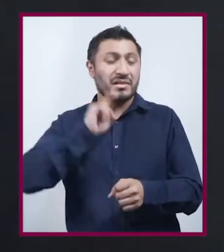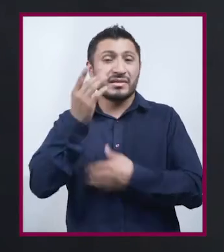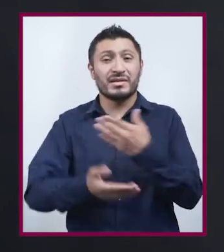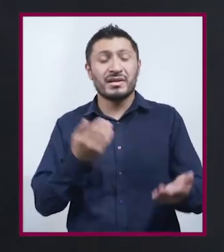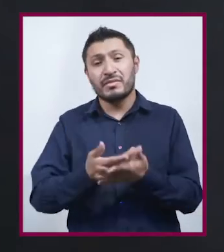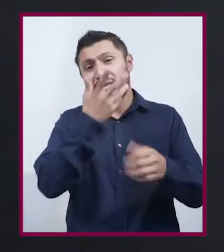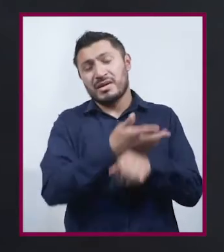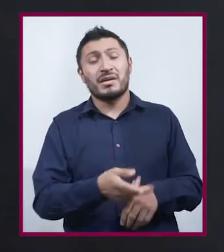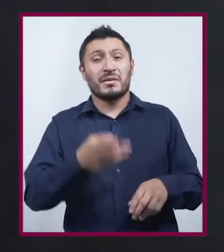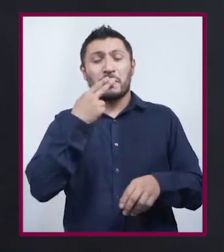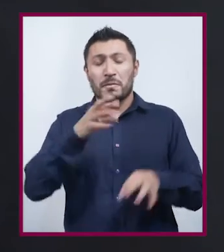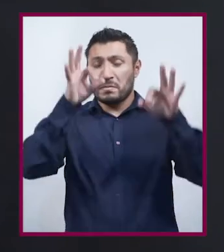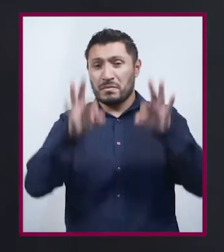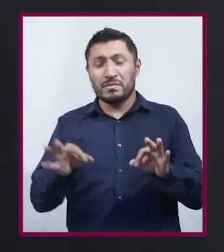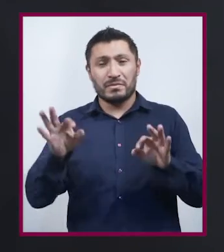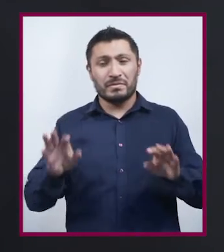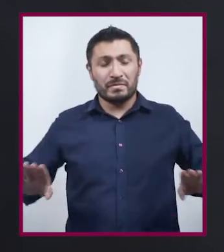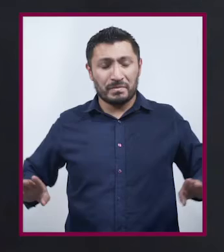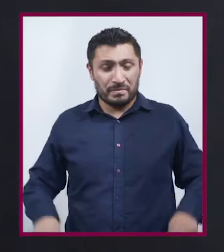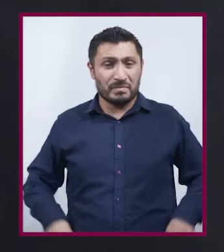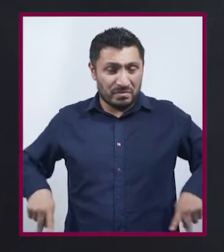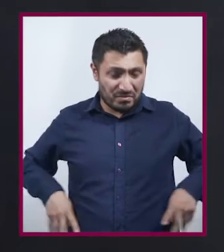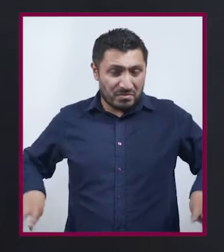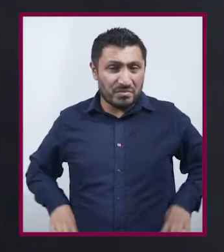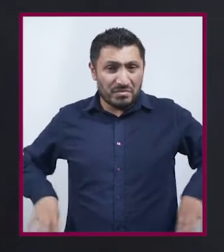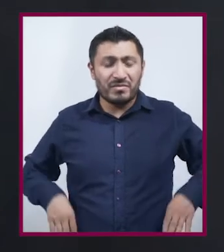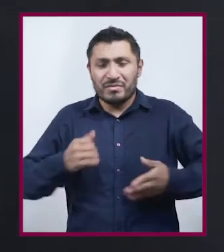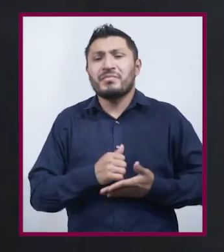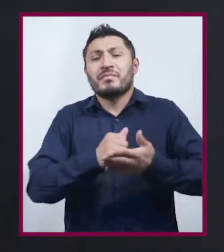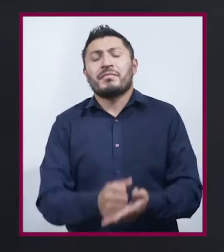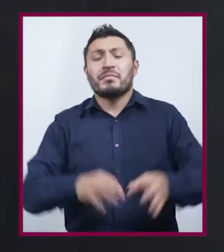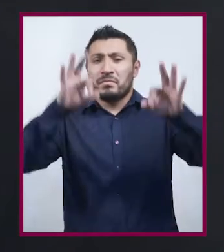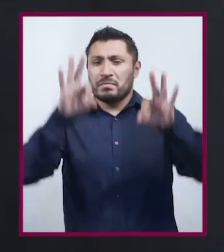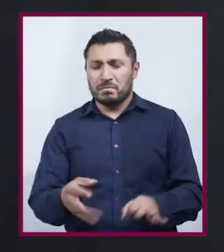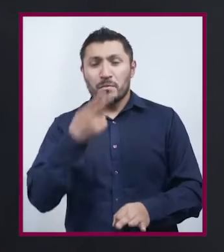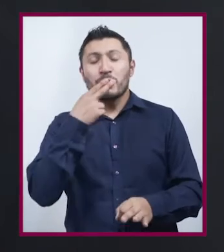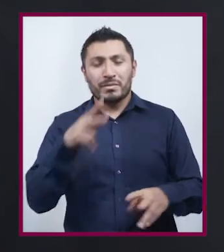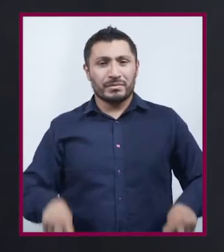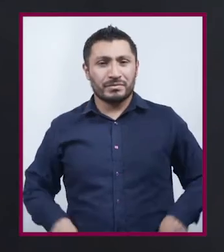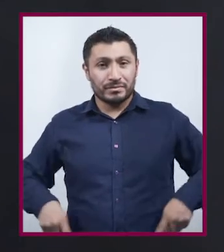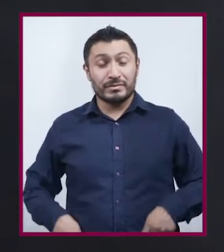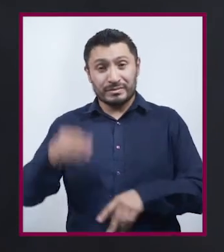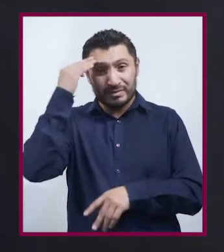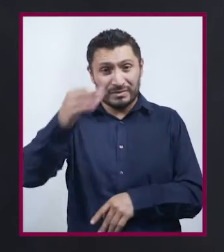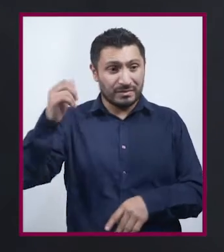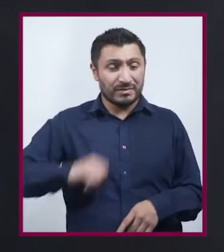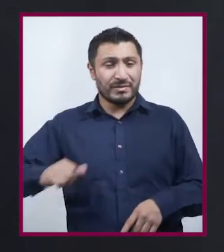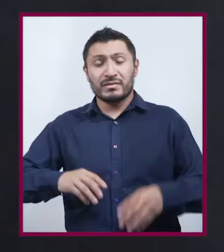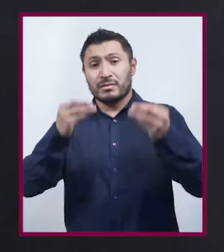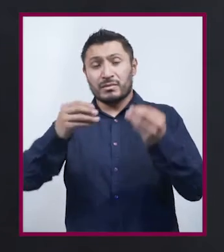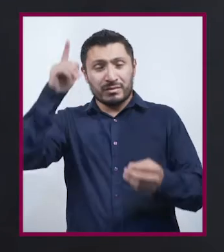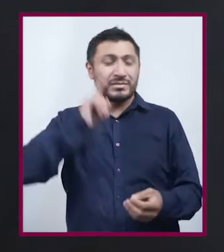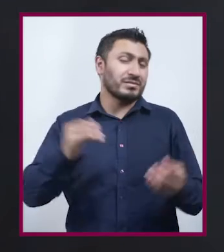lució sin ningún problema estos estilos, contribuyendo así a afianzar el uso de la prenda. Para esa época,